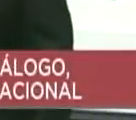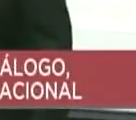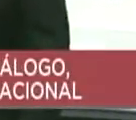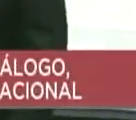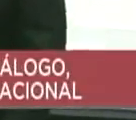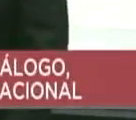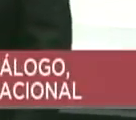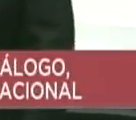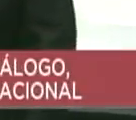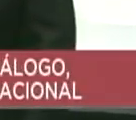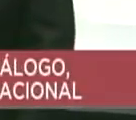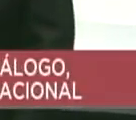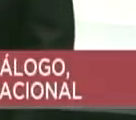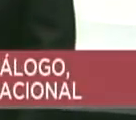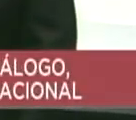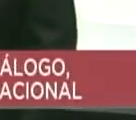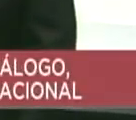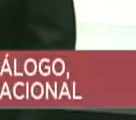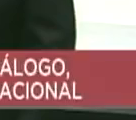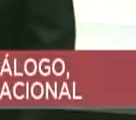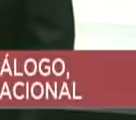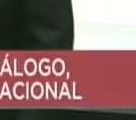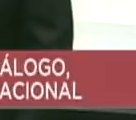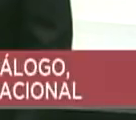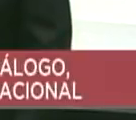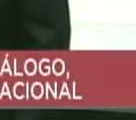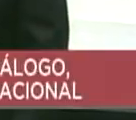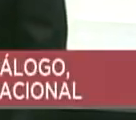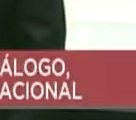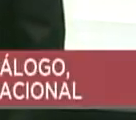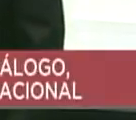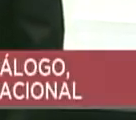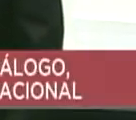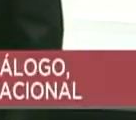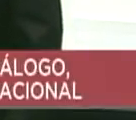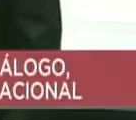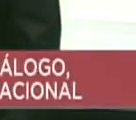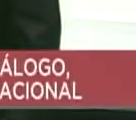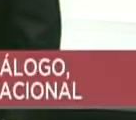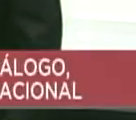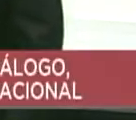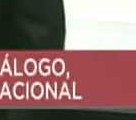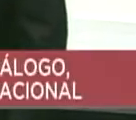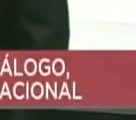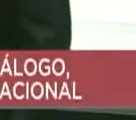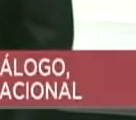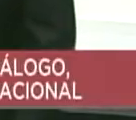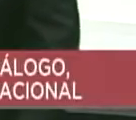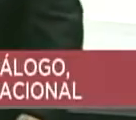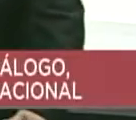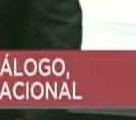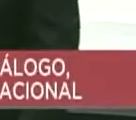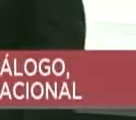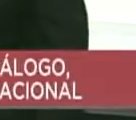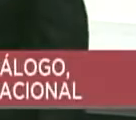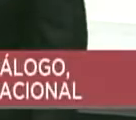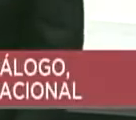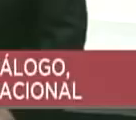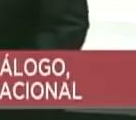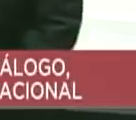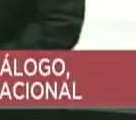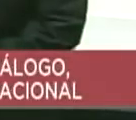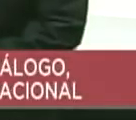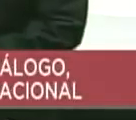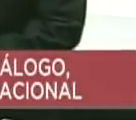intercambio y de la coexistencia con los sectores adversos a la Revolución Bolivariana para dirimir los asuntos